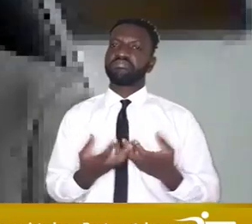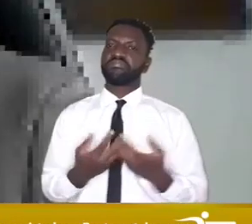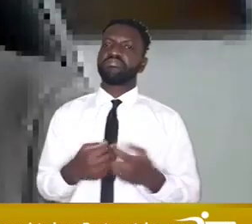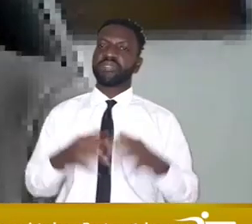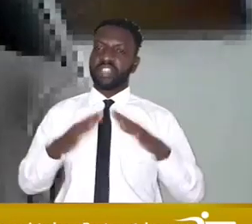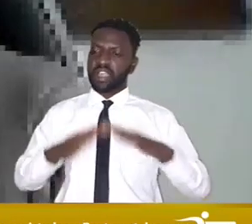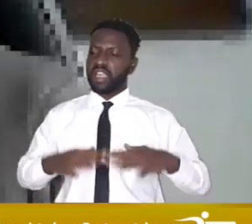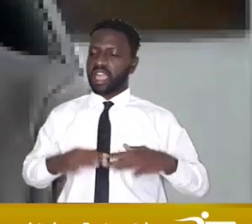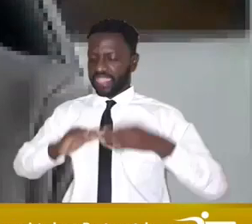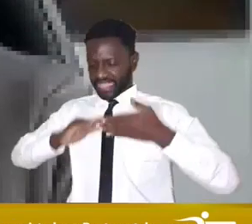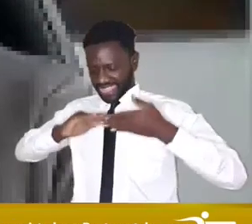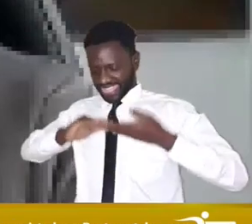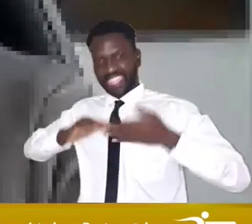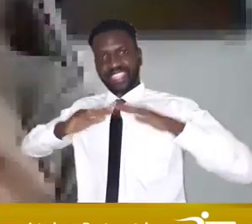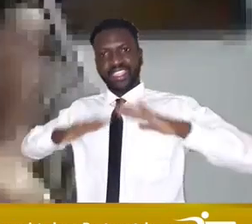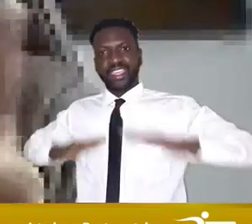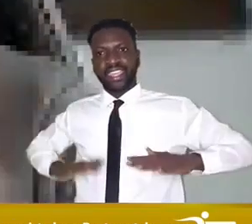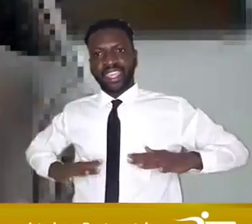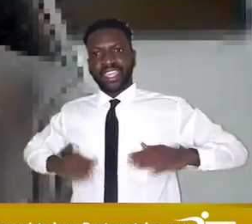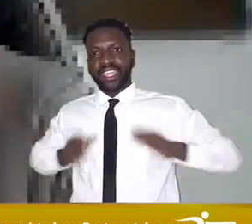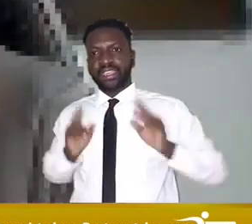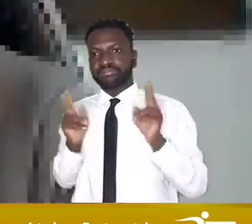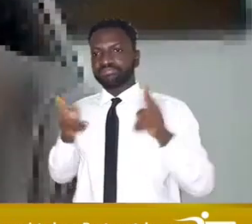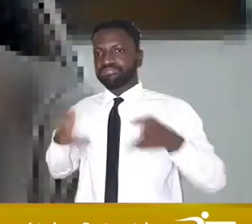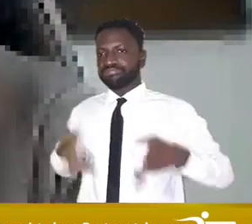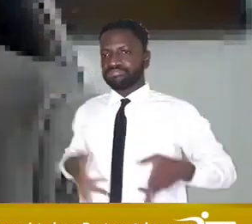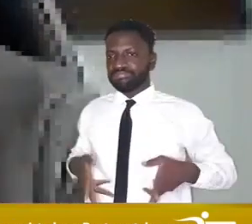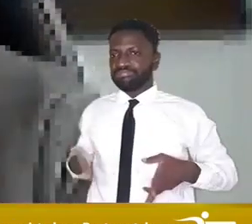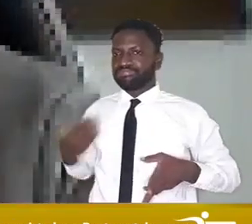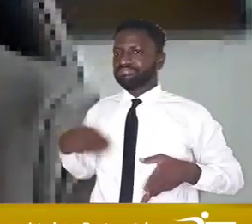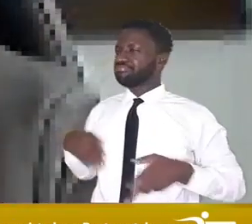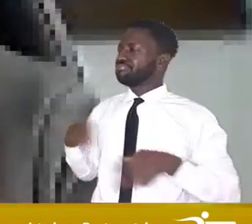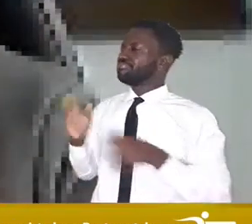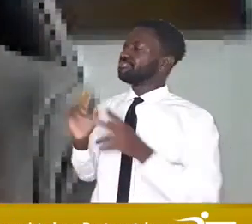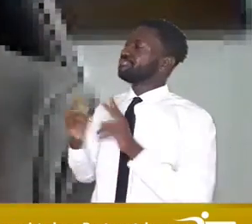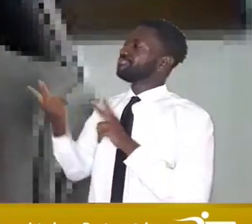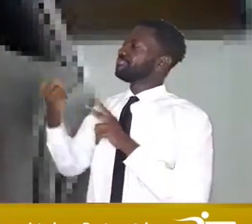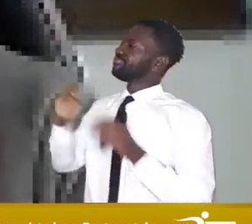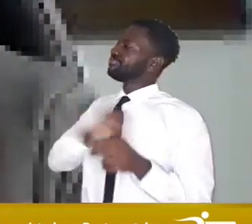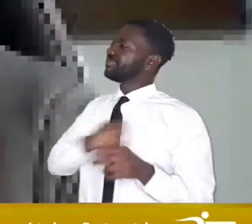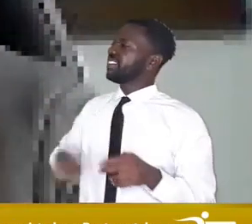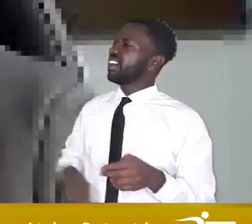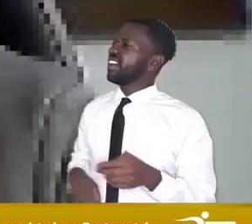Señor, de conocerle a Él, de hablar con Él